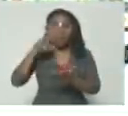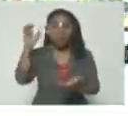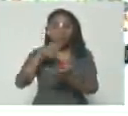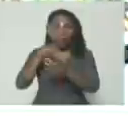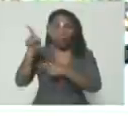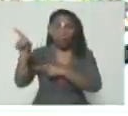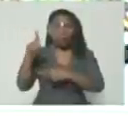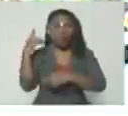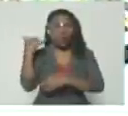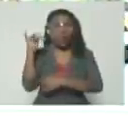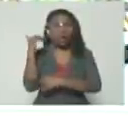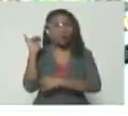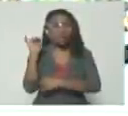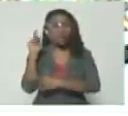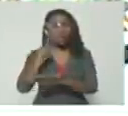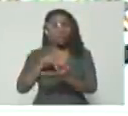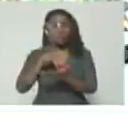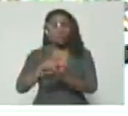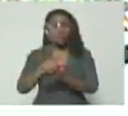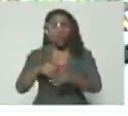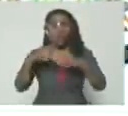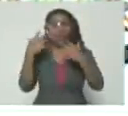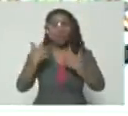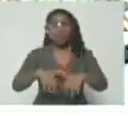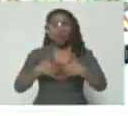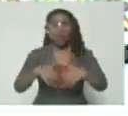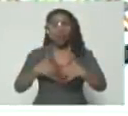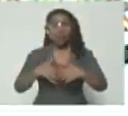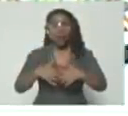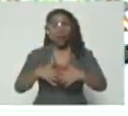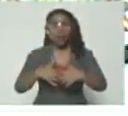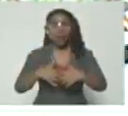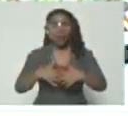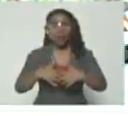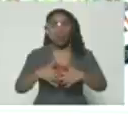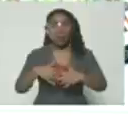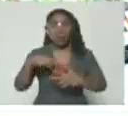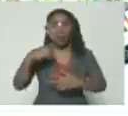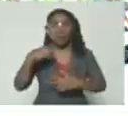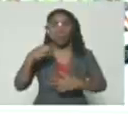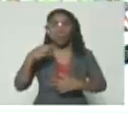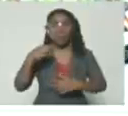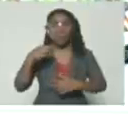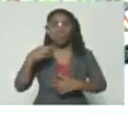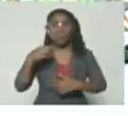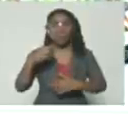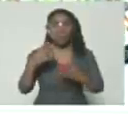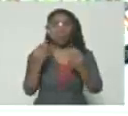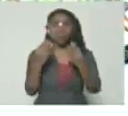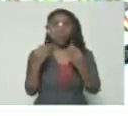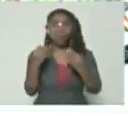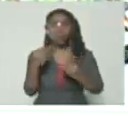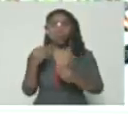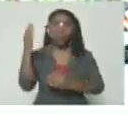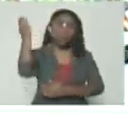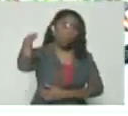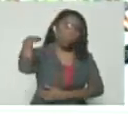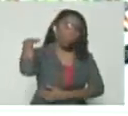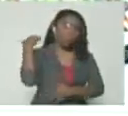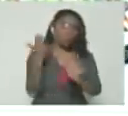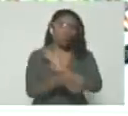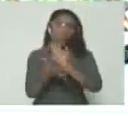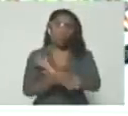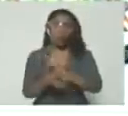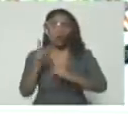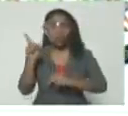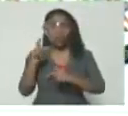Ellos están en la planta, la empresa Puro Lomo, para que ustedes vean la experiencia de